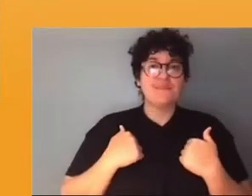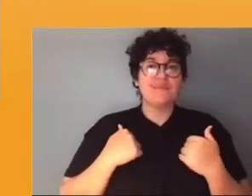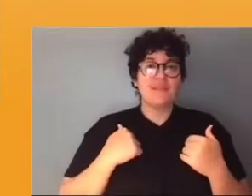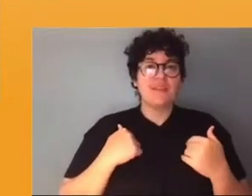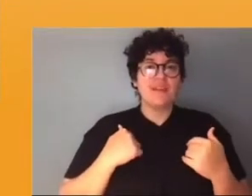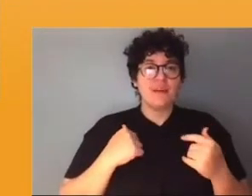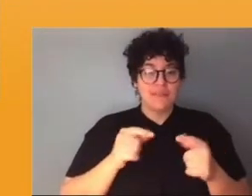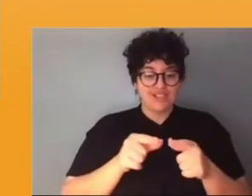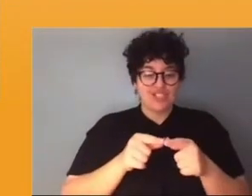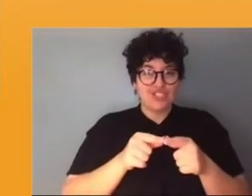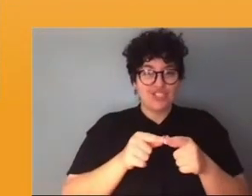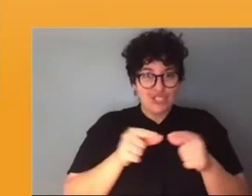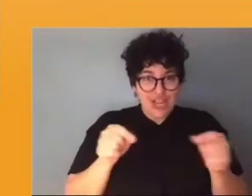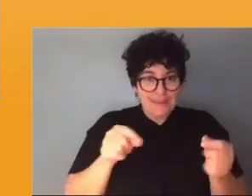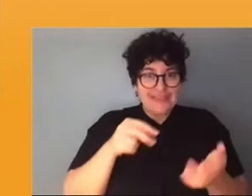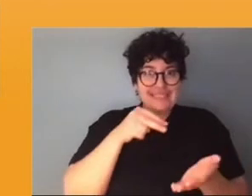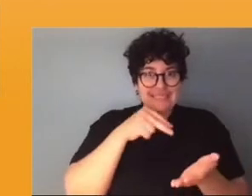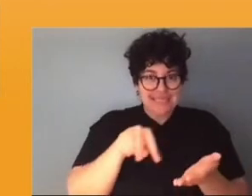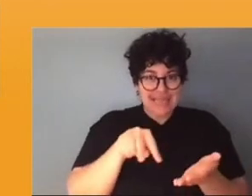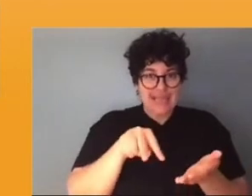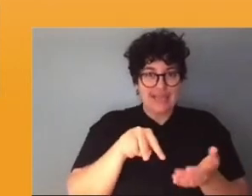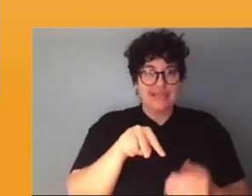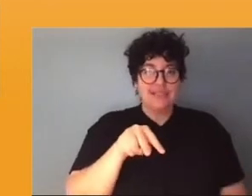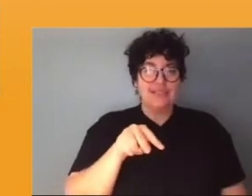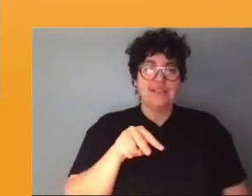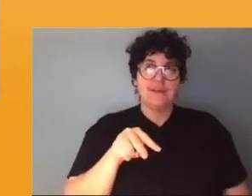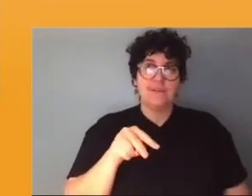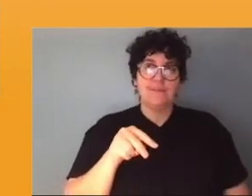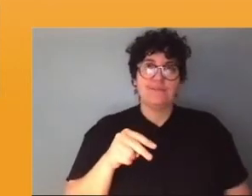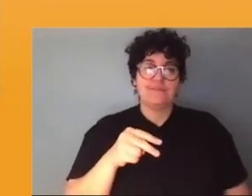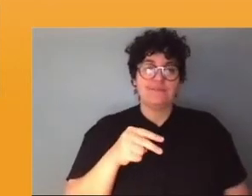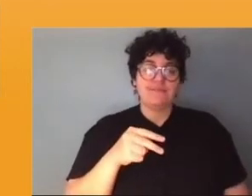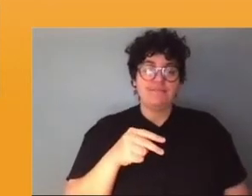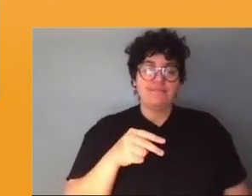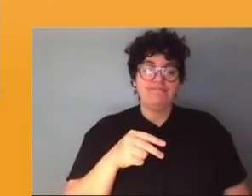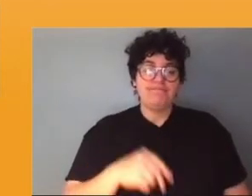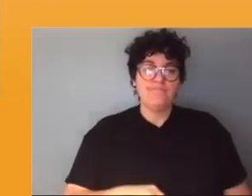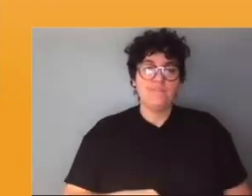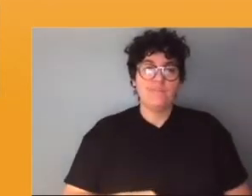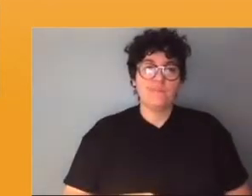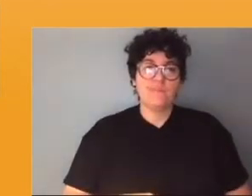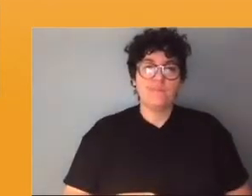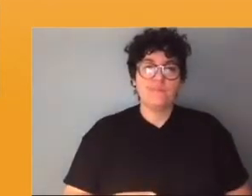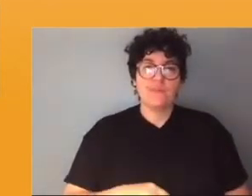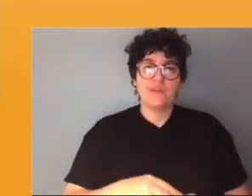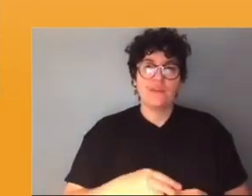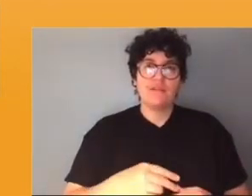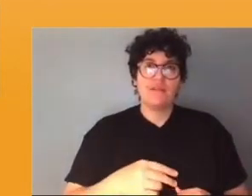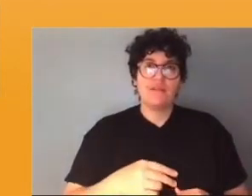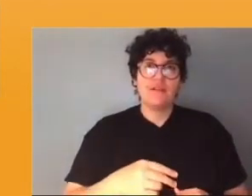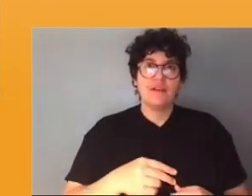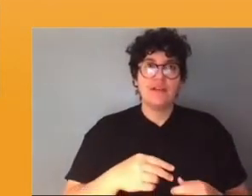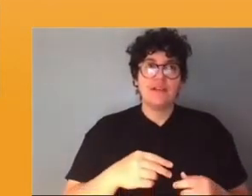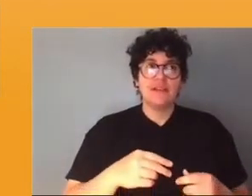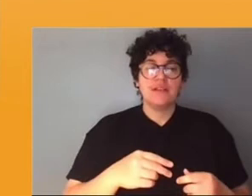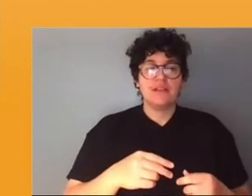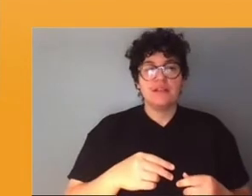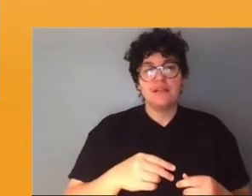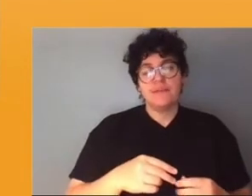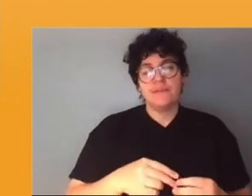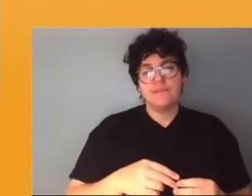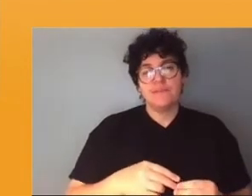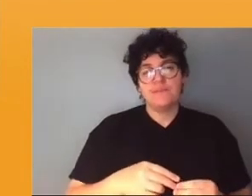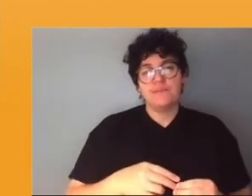En lo que tiene que ver con danza japonesa, la danza japonesa es un baile que